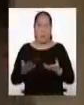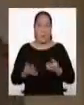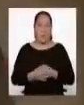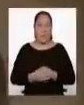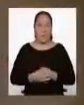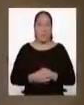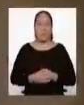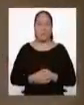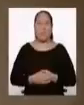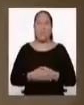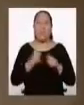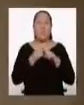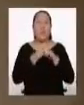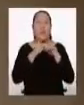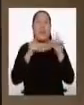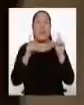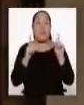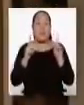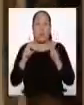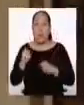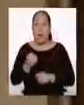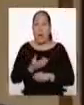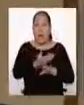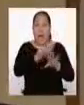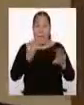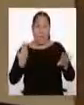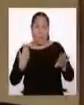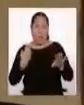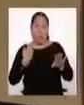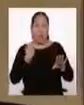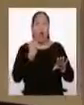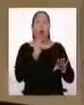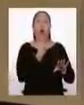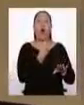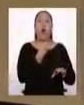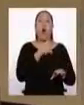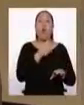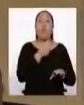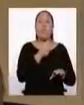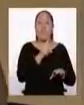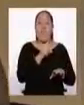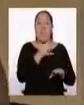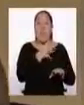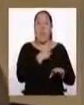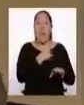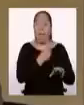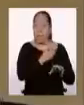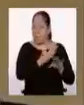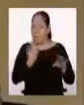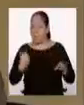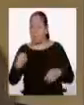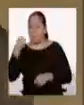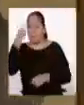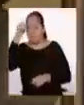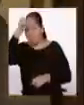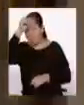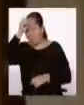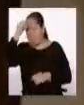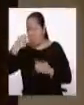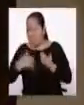romántico, pero hasta los 11 años yo no tocaba absolutamente ni un instrumento. Yo pensaba que era un negado para la